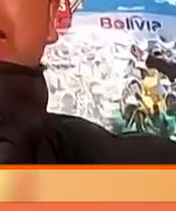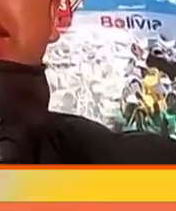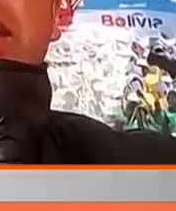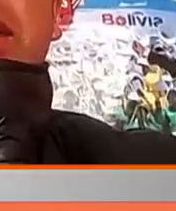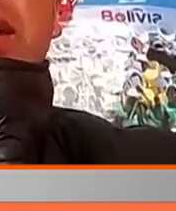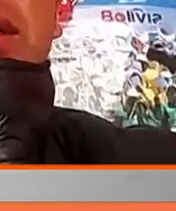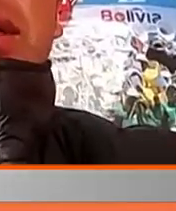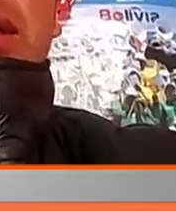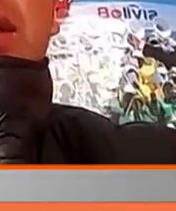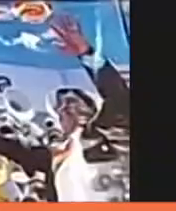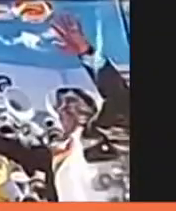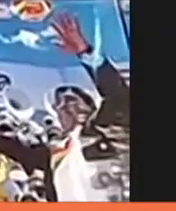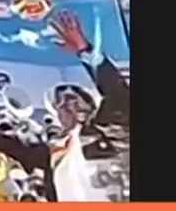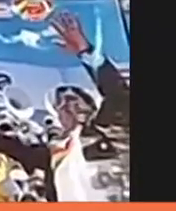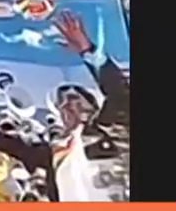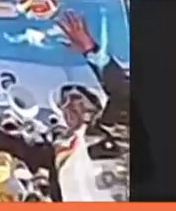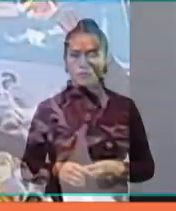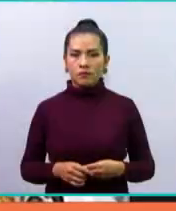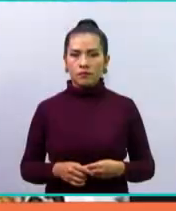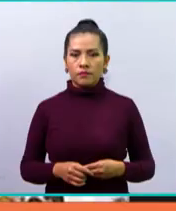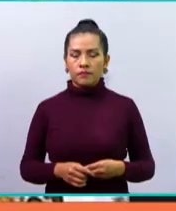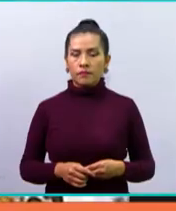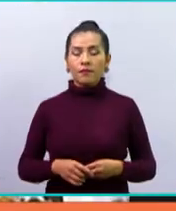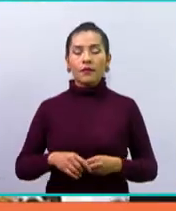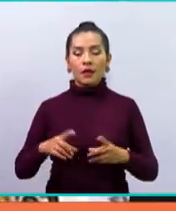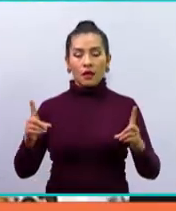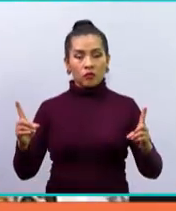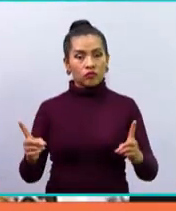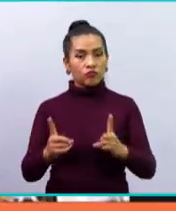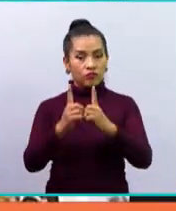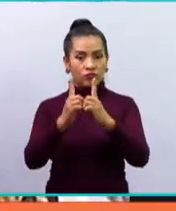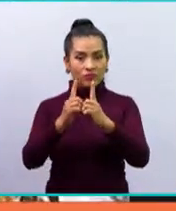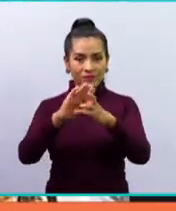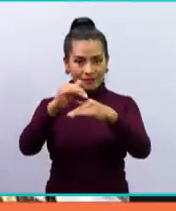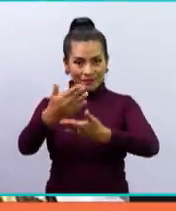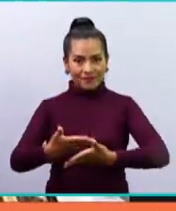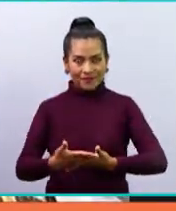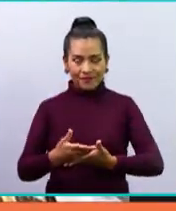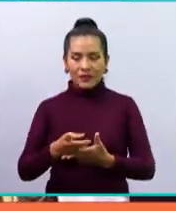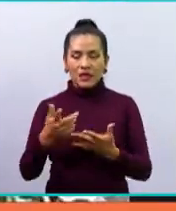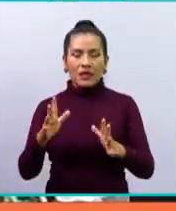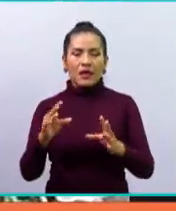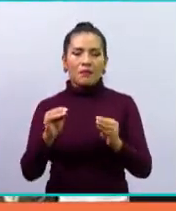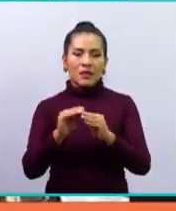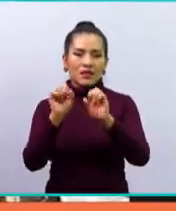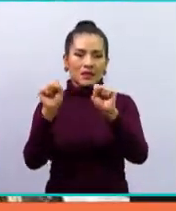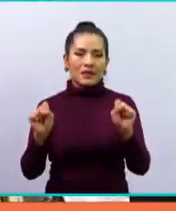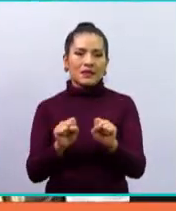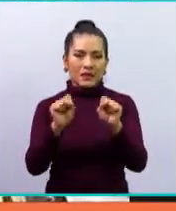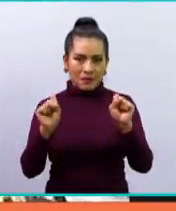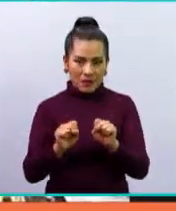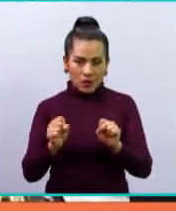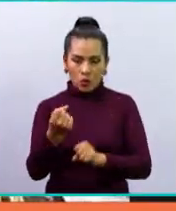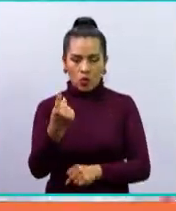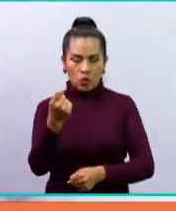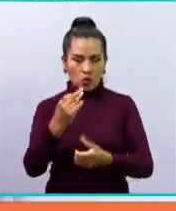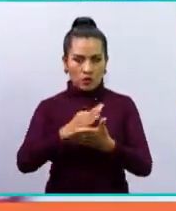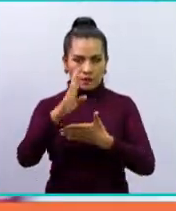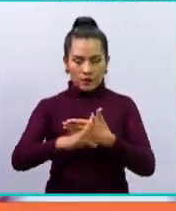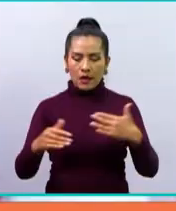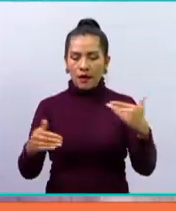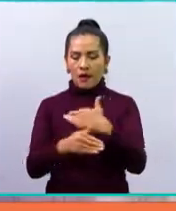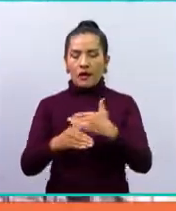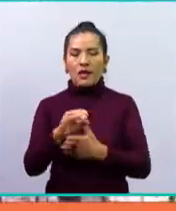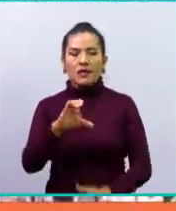Bueno, la cita es este 11 de febrero en la Avenida Cívica San Ginés Vicente. Todo el evento